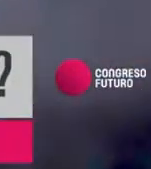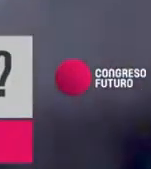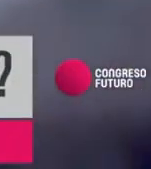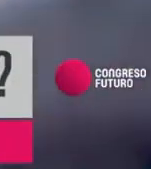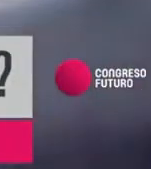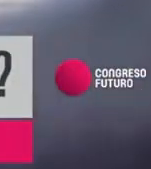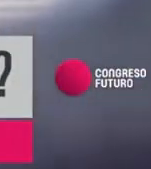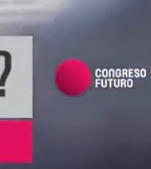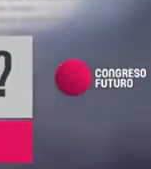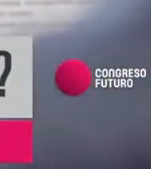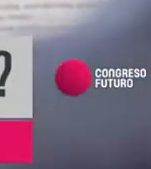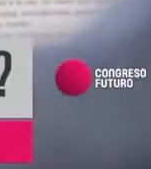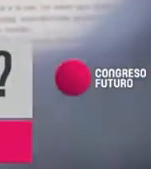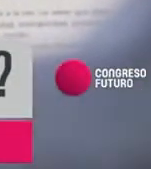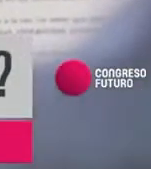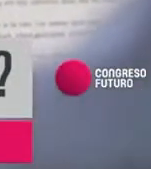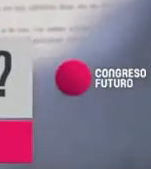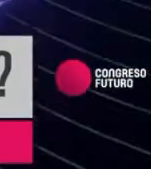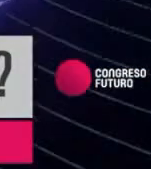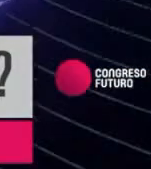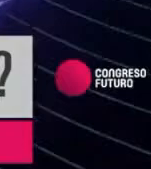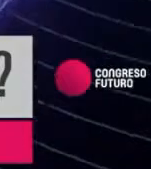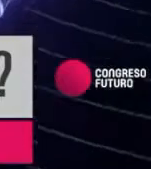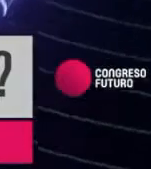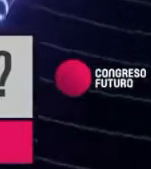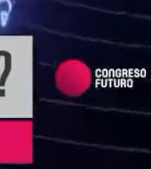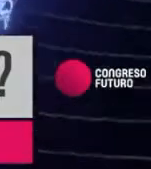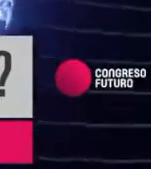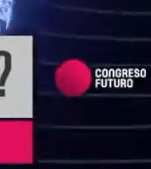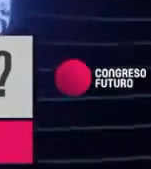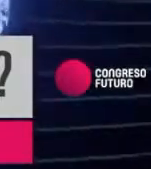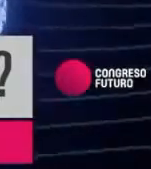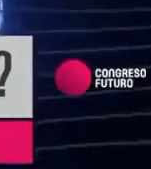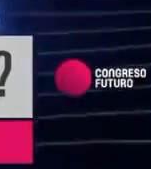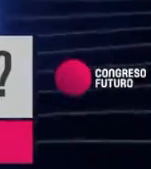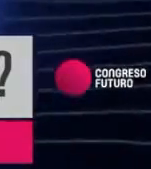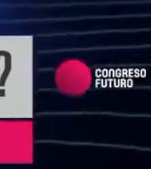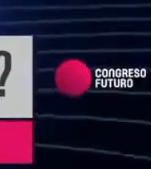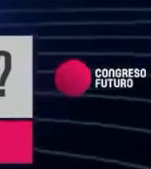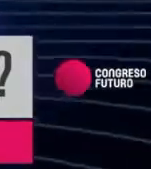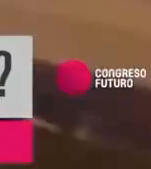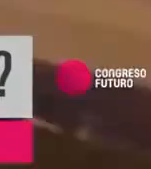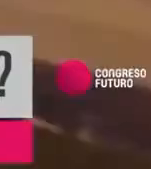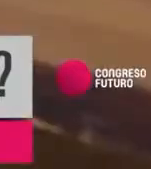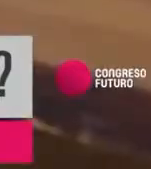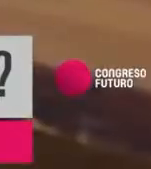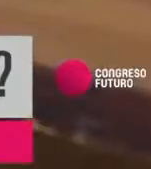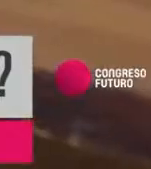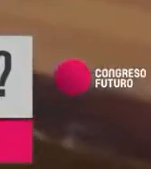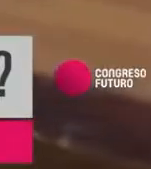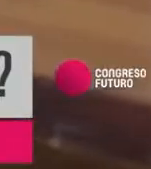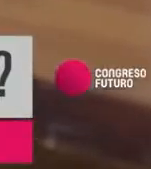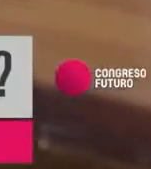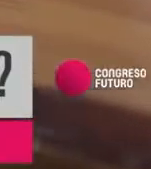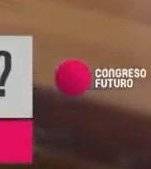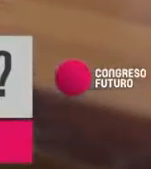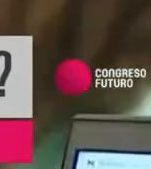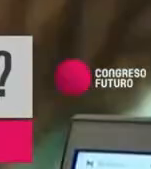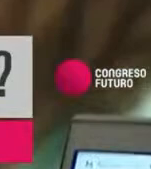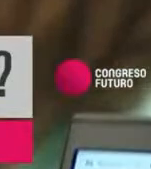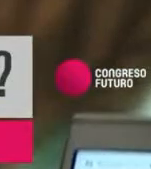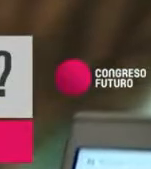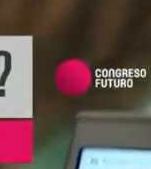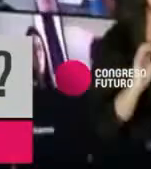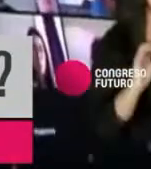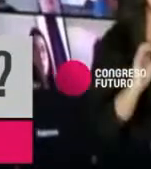para luego ordenar y categorizar las palabras o conceptos que más se repiten. Los resultados quedan a disposición